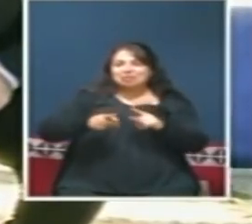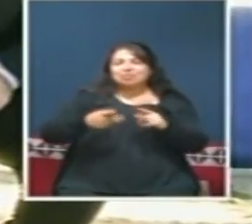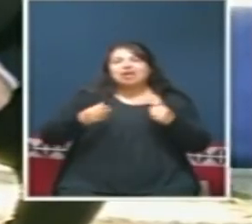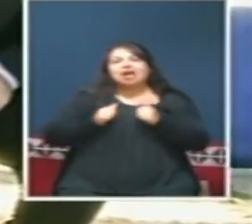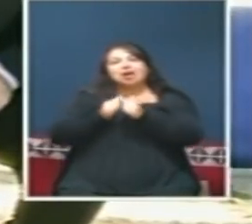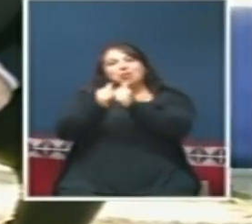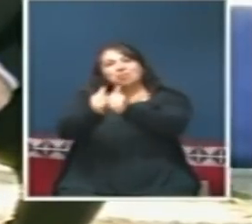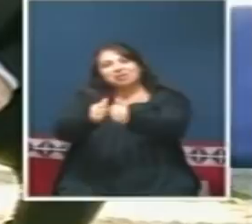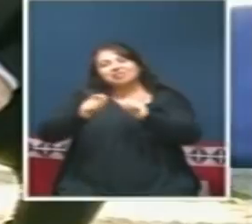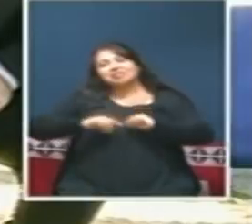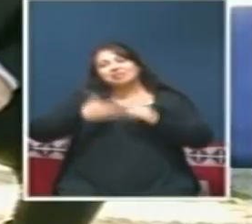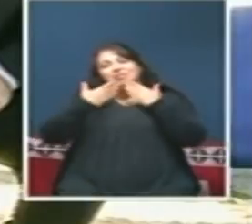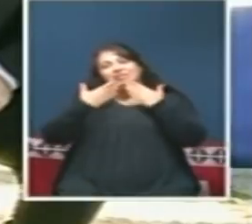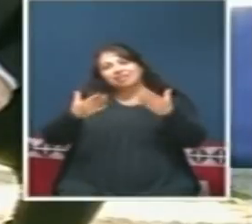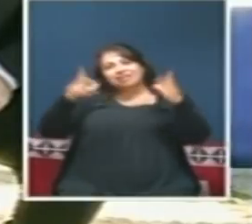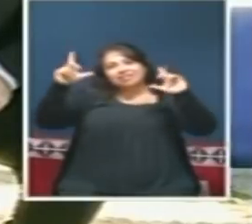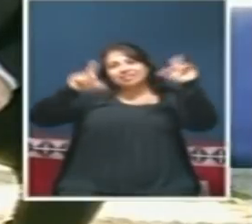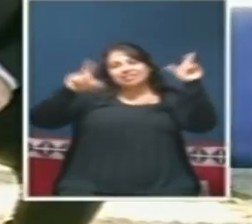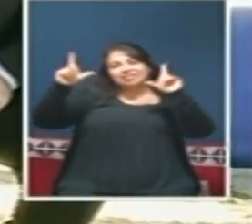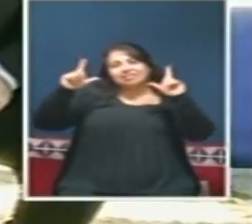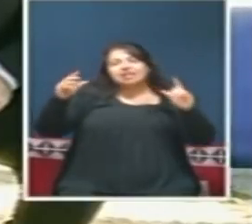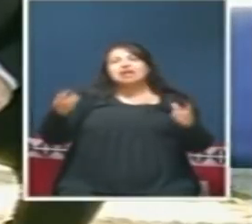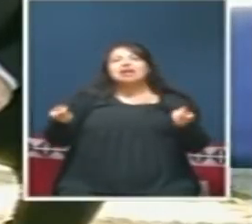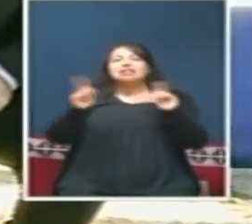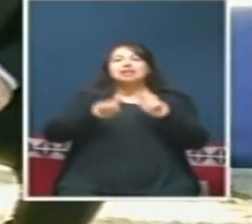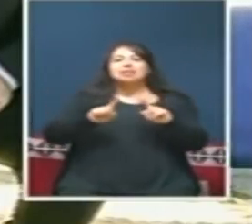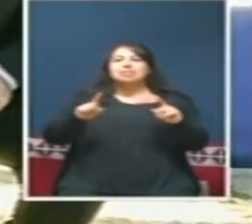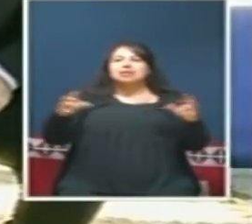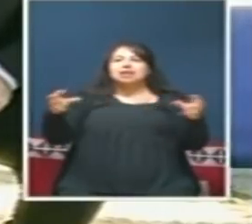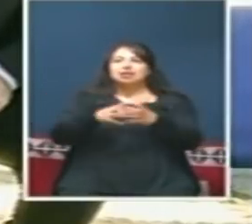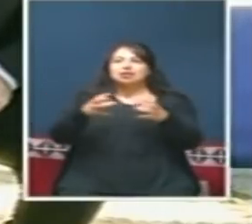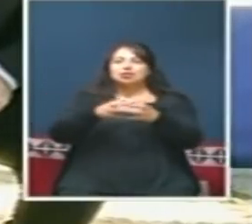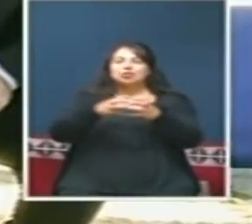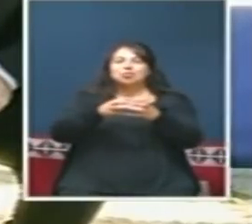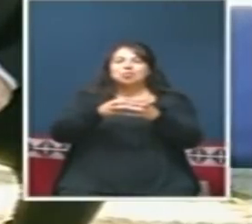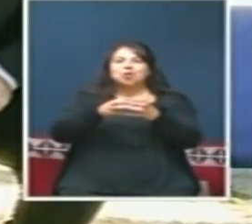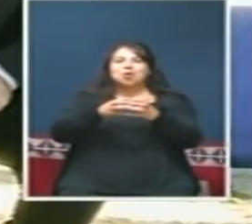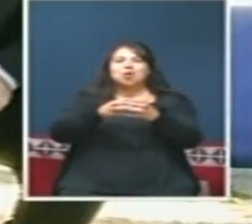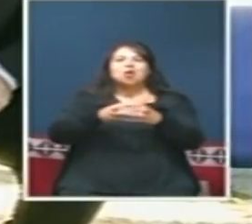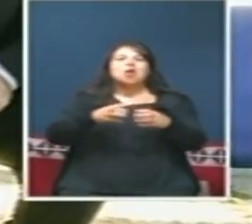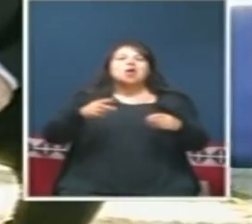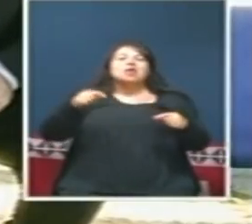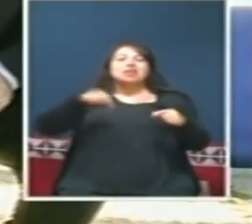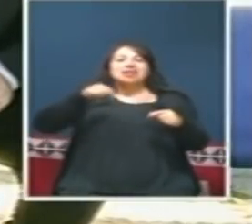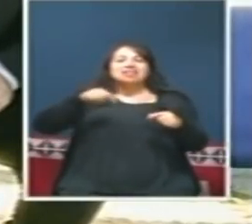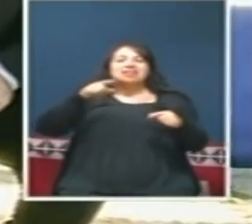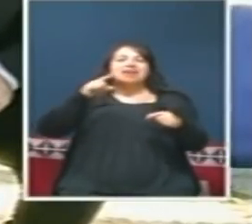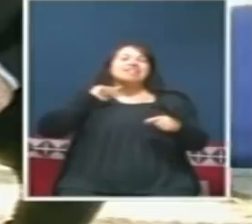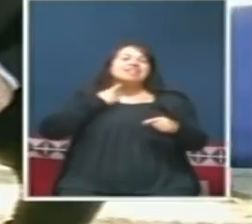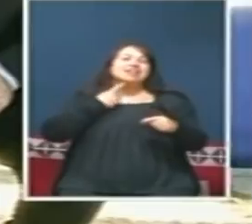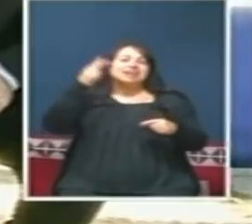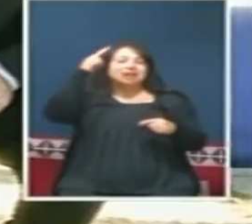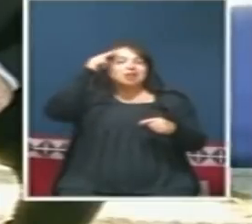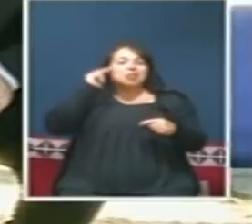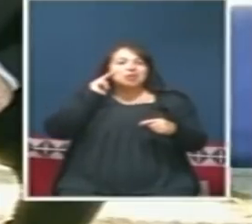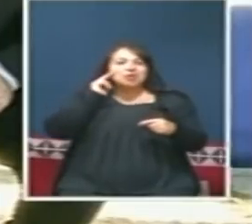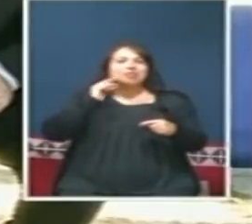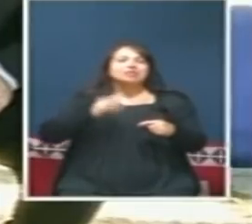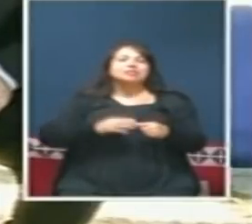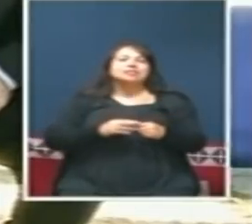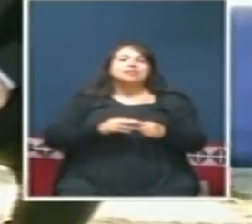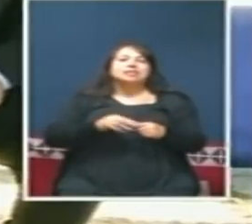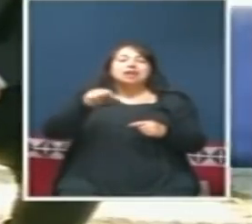que gracias, chicas, y al equipo de nuestro canal allí en la planta. Bueno, vamos a invitarlos para una celebración